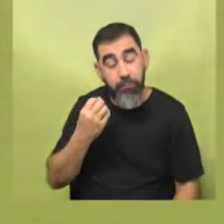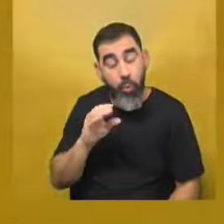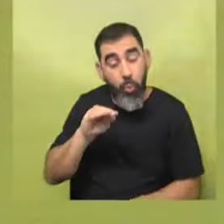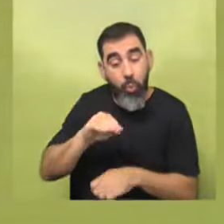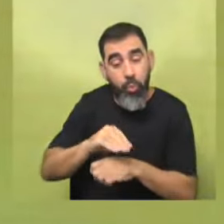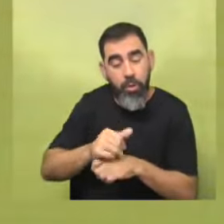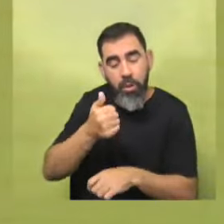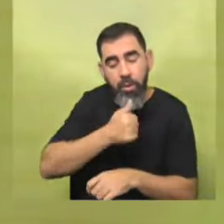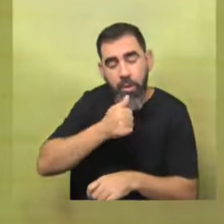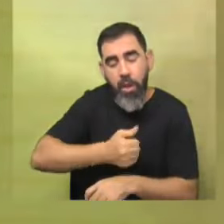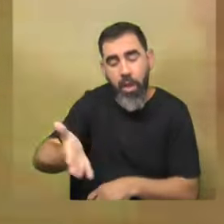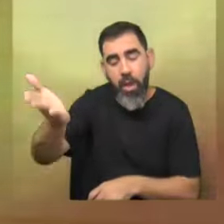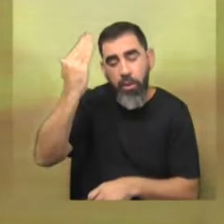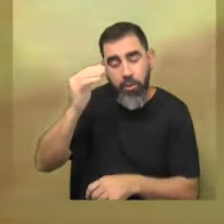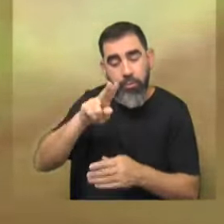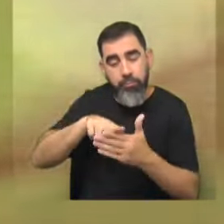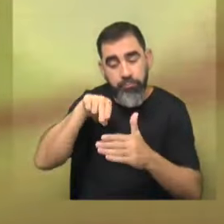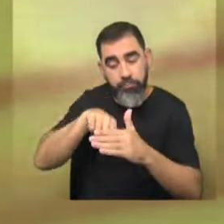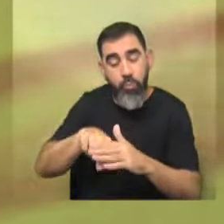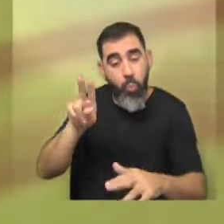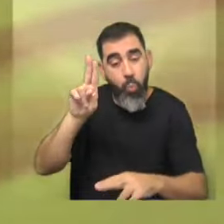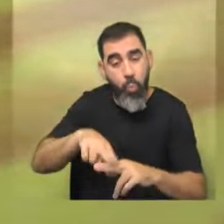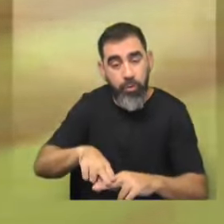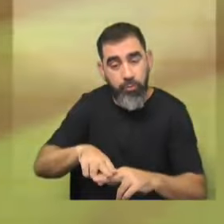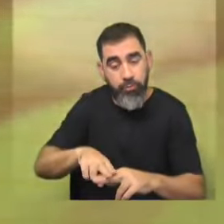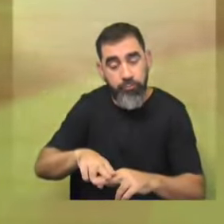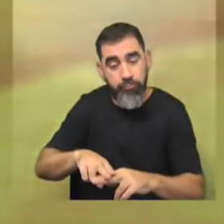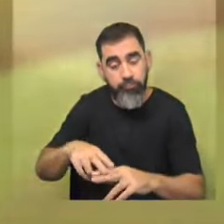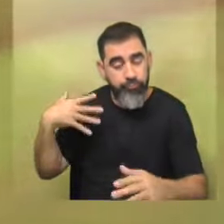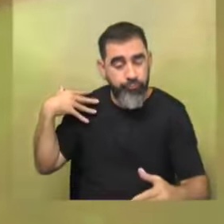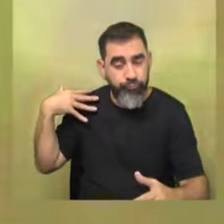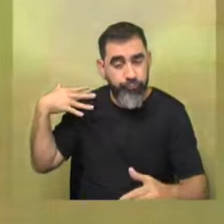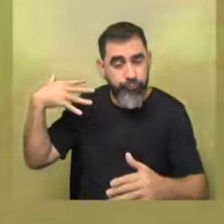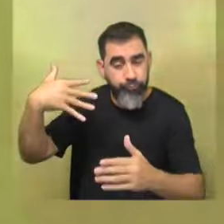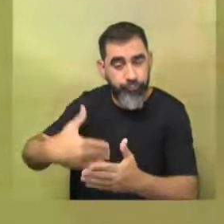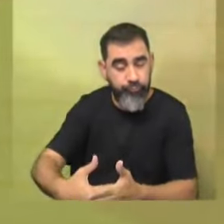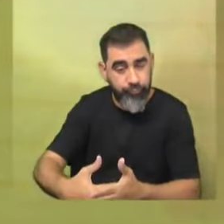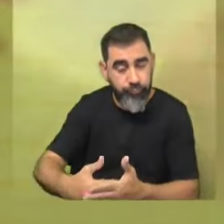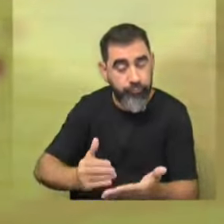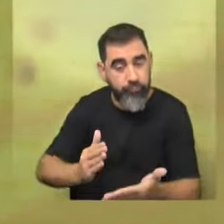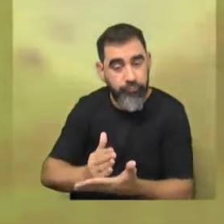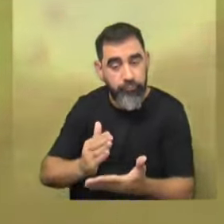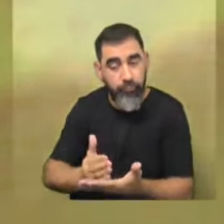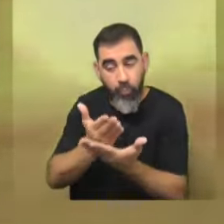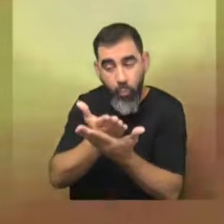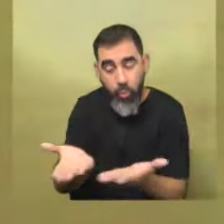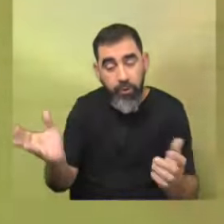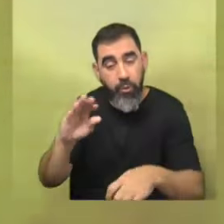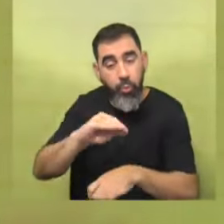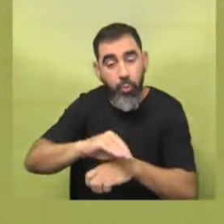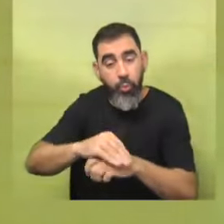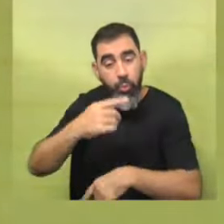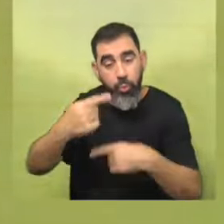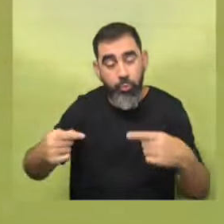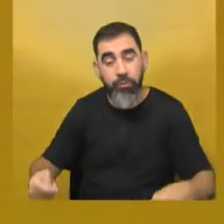culturales más antiguas de la humanidad. De hecho, los enterramientos a lo largo de las investigaciones antropológicas nos han hablado de culturas y demás. Pero